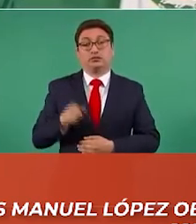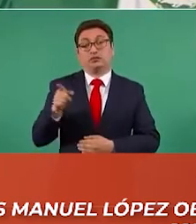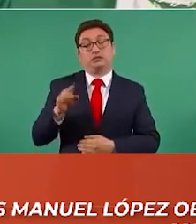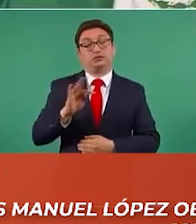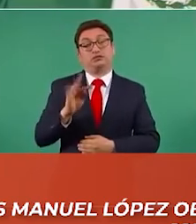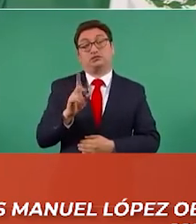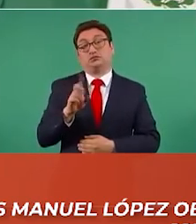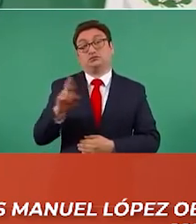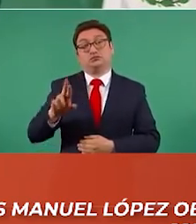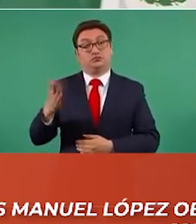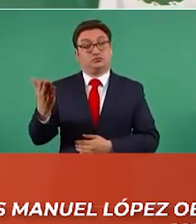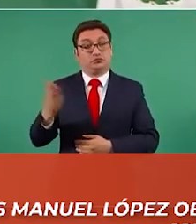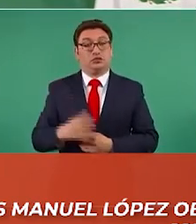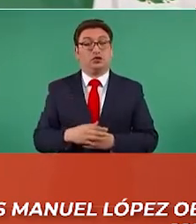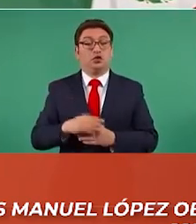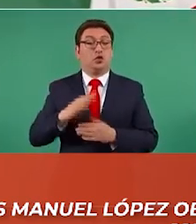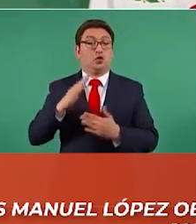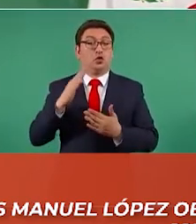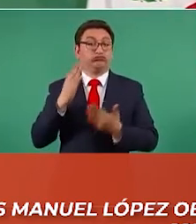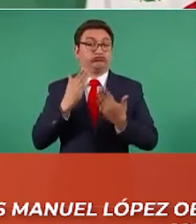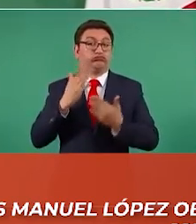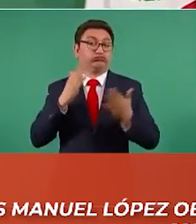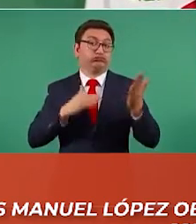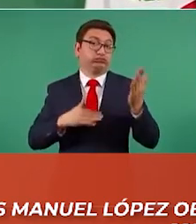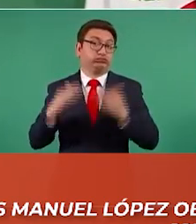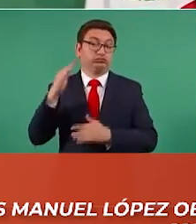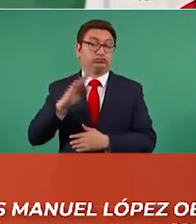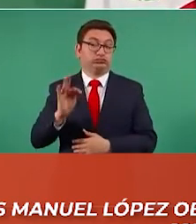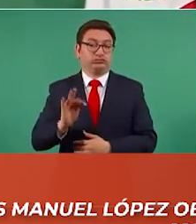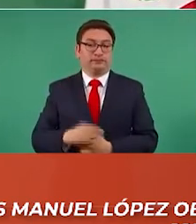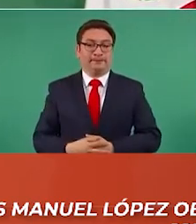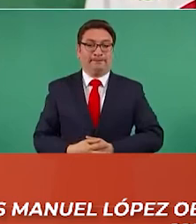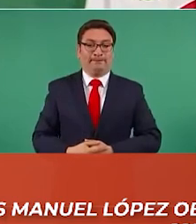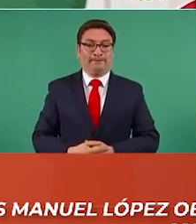doctor o académico de altos vuelos,